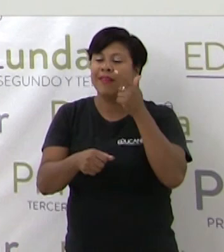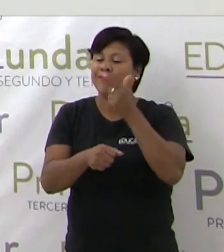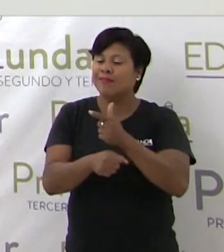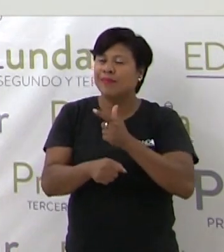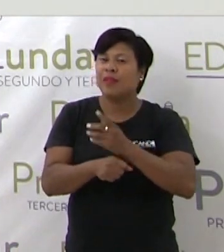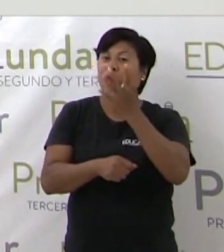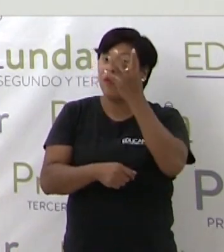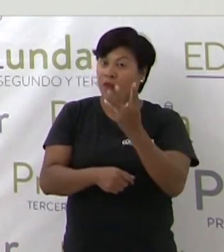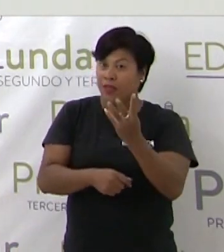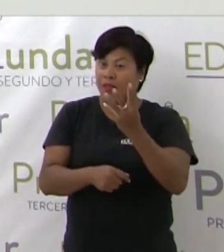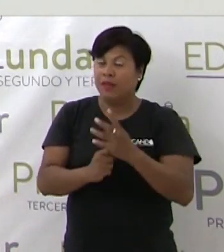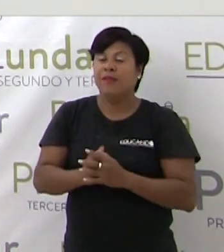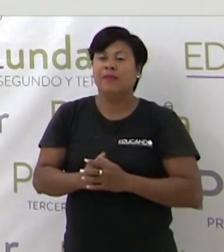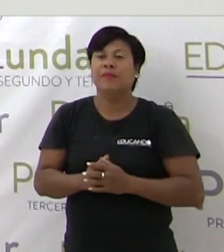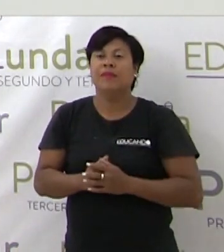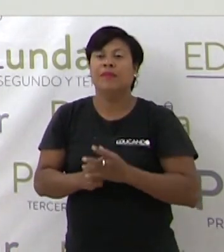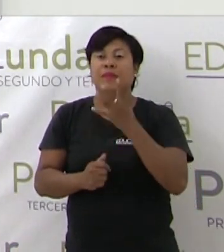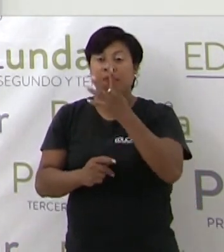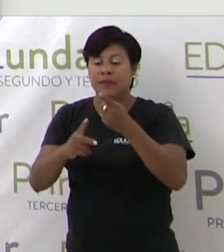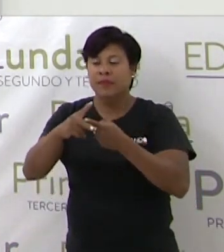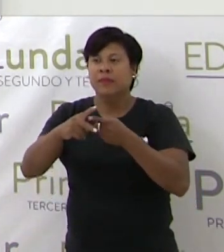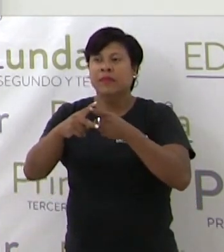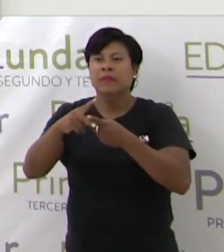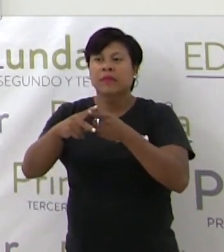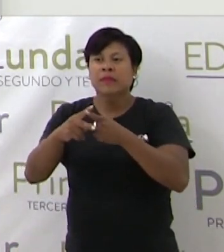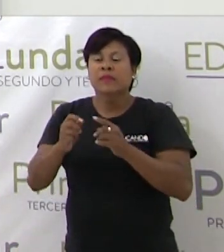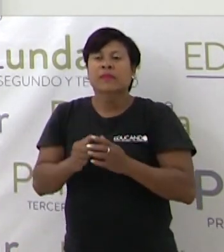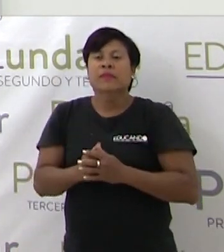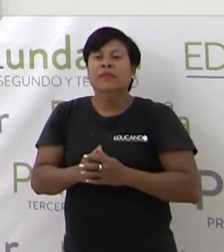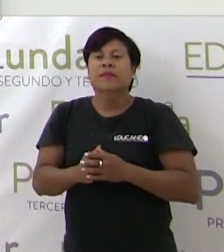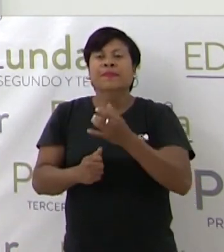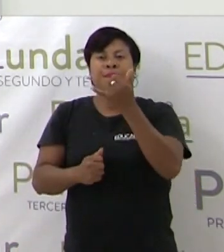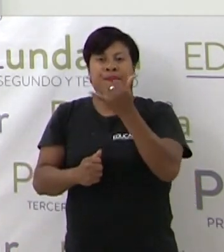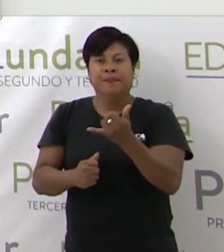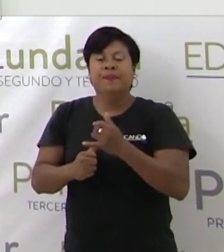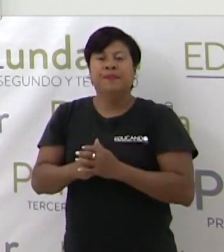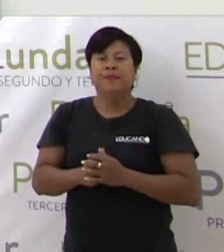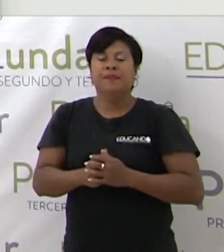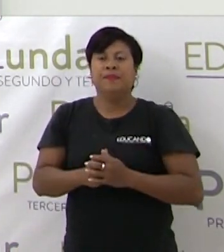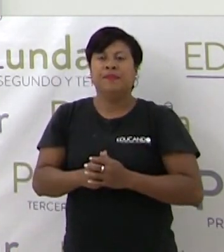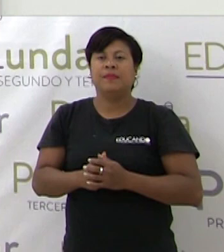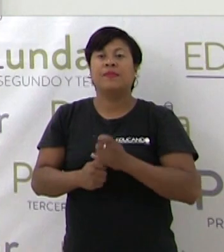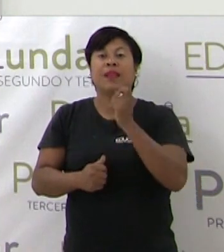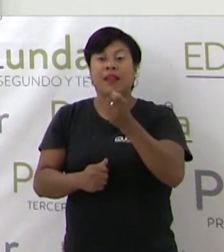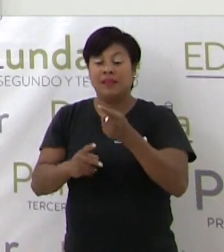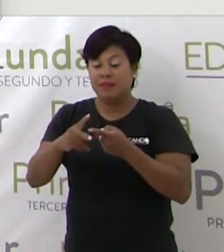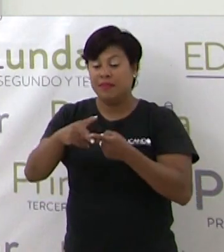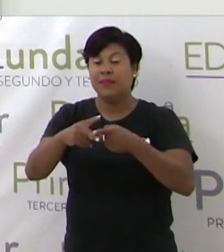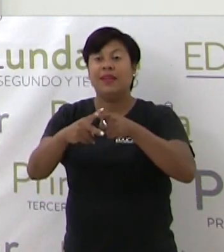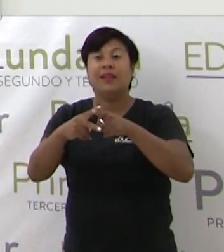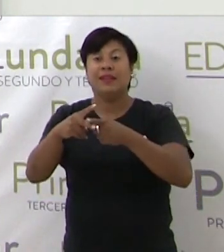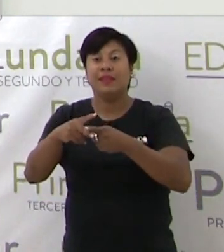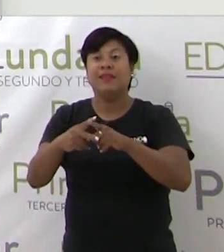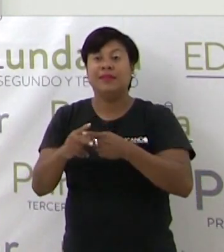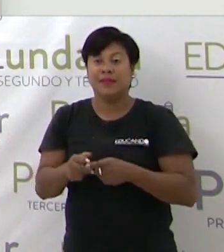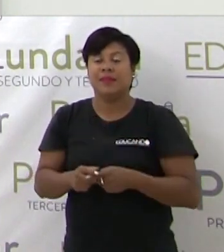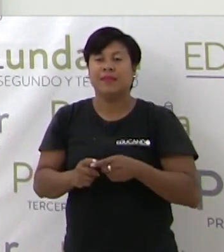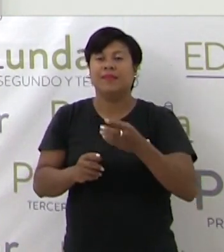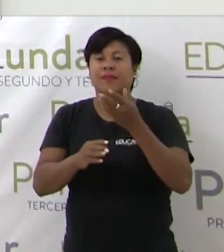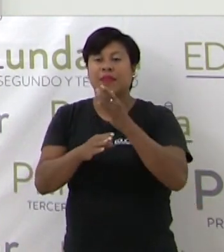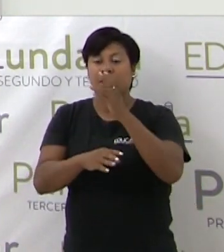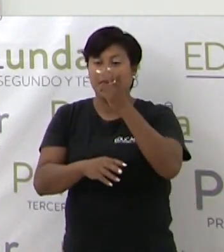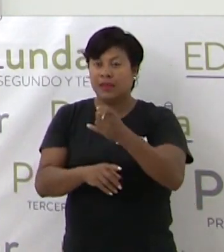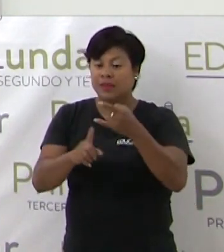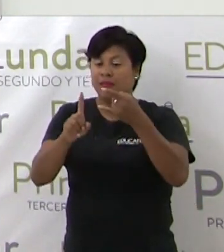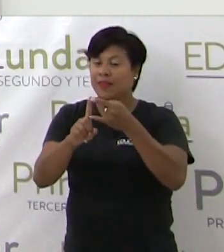4 puntos o los 4 ángulos, y que serían los vértices de la figura geométrica